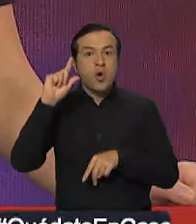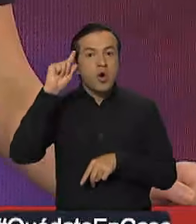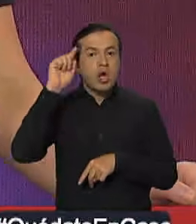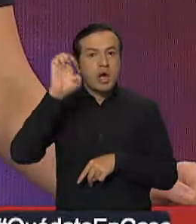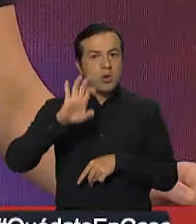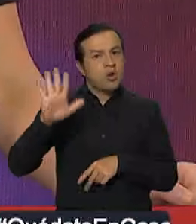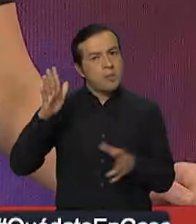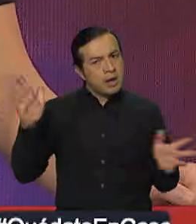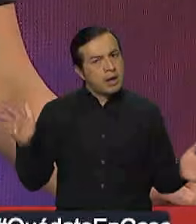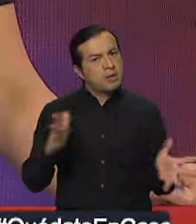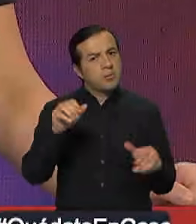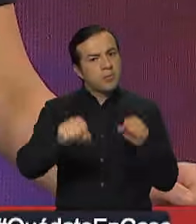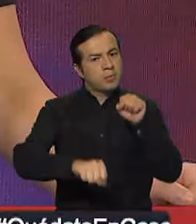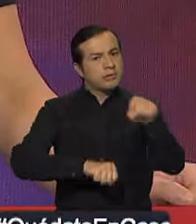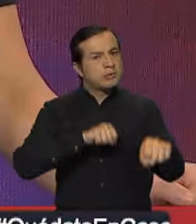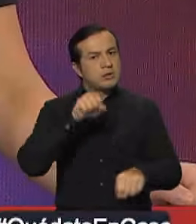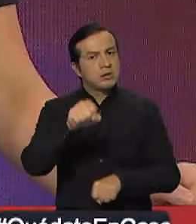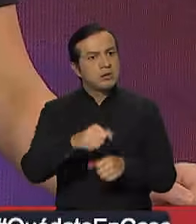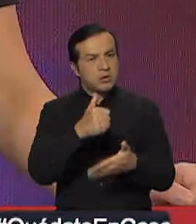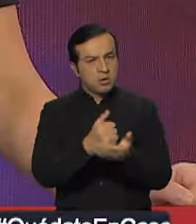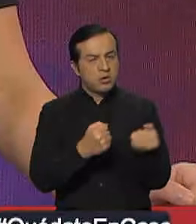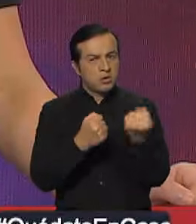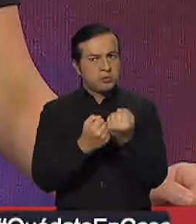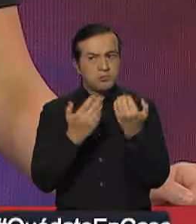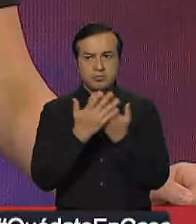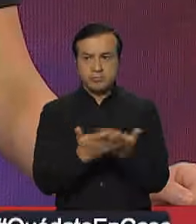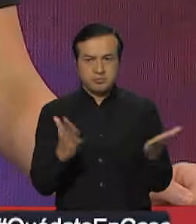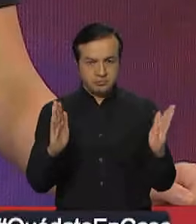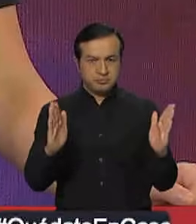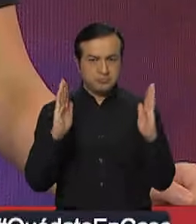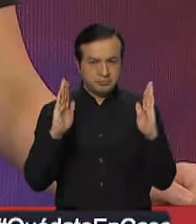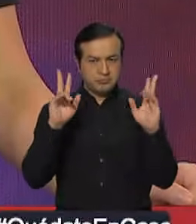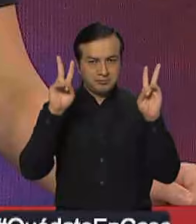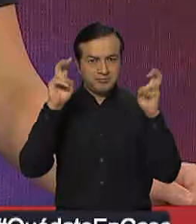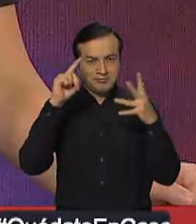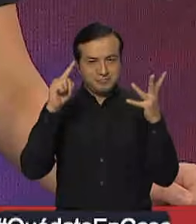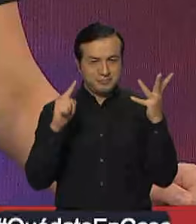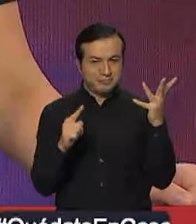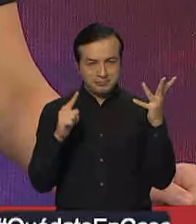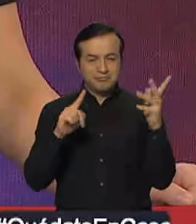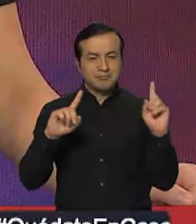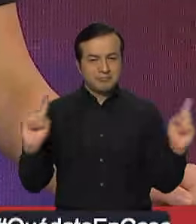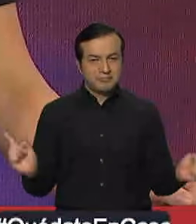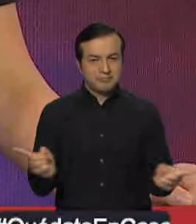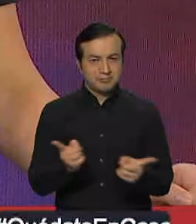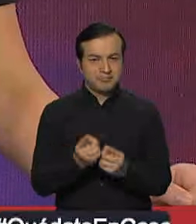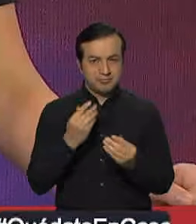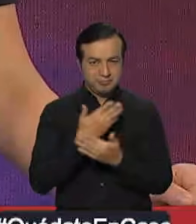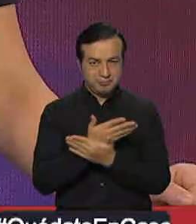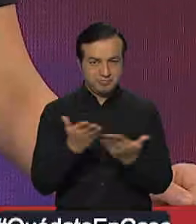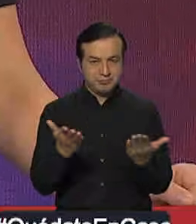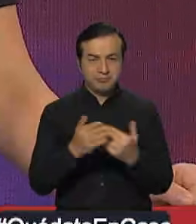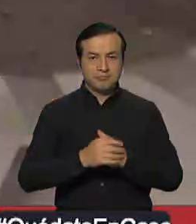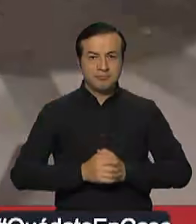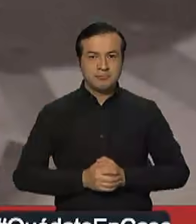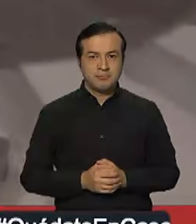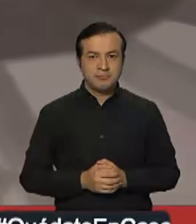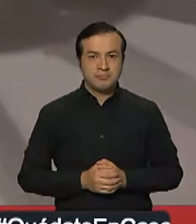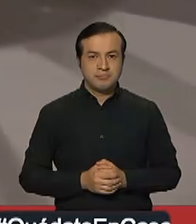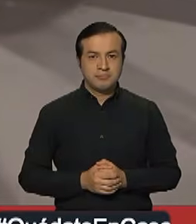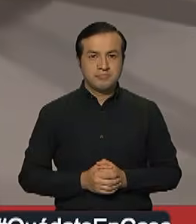uso de la bicicleta como medio de transporte durante la pandemia. Veamos más de estas noticias internacionales en nuestro segmento El Mundo Ahora.